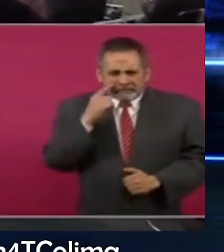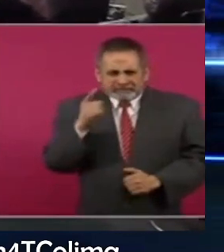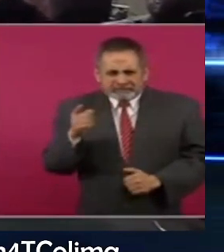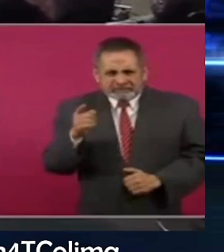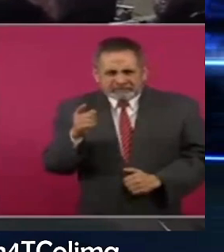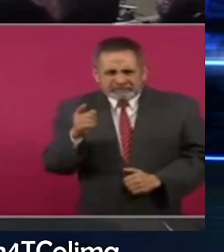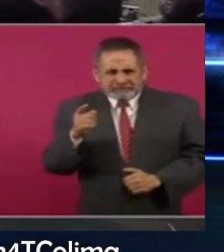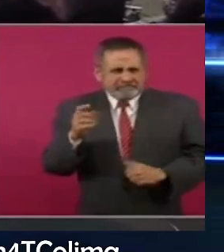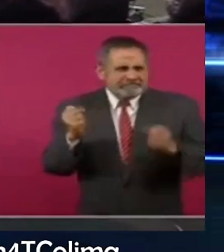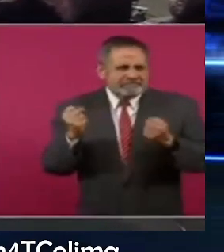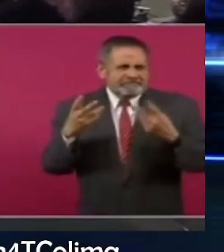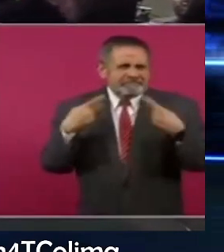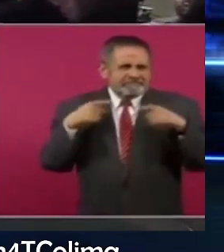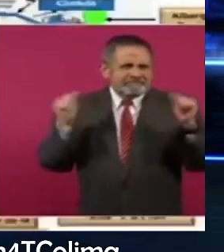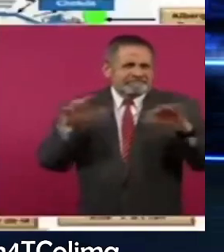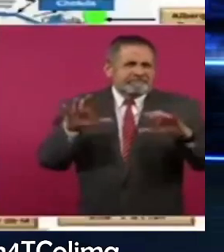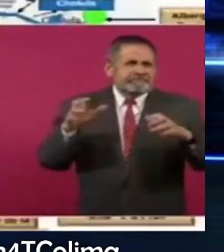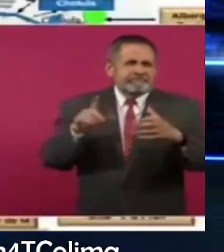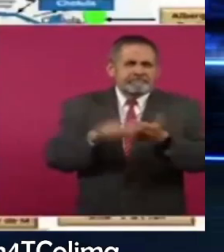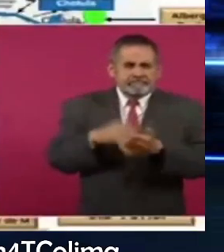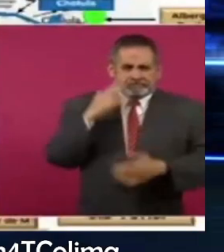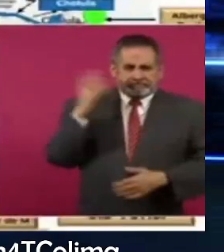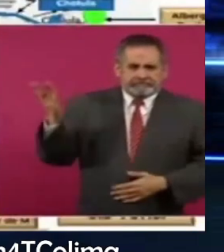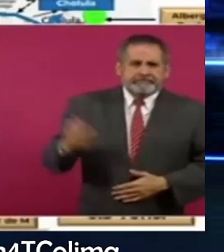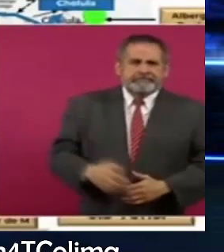7,275 elementos